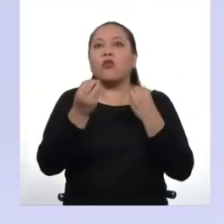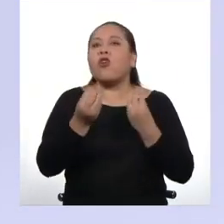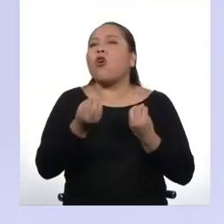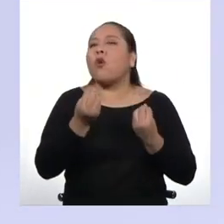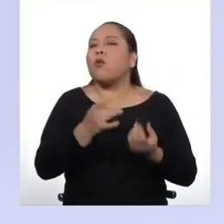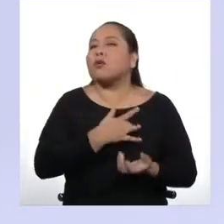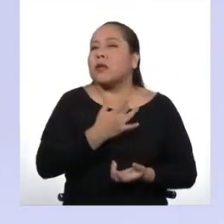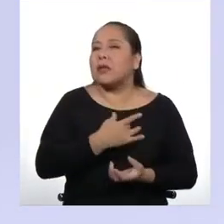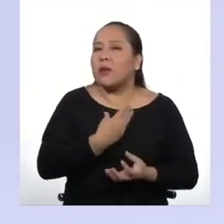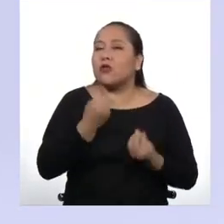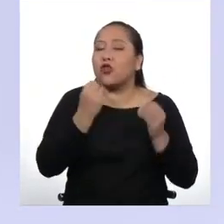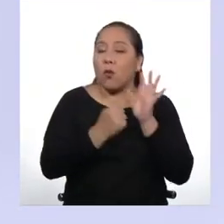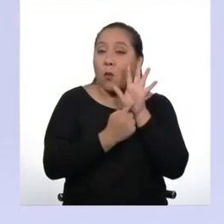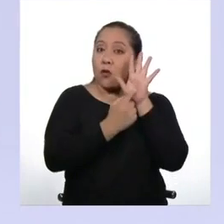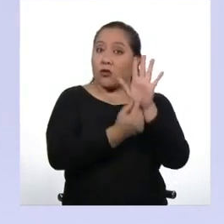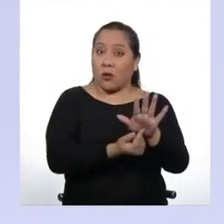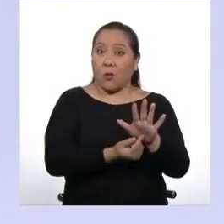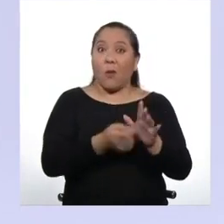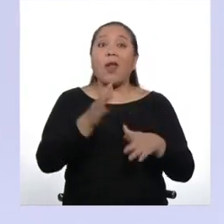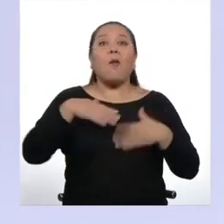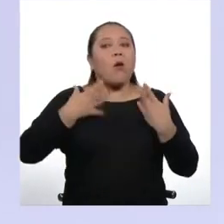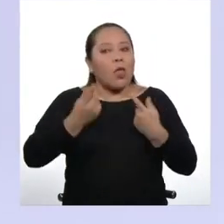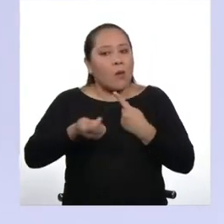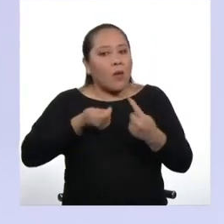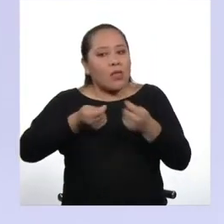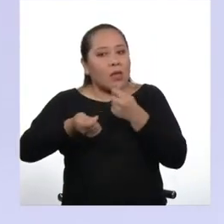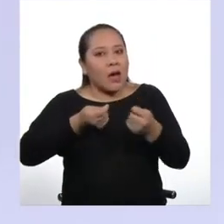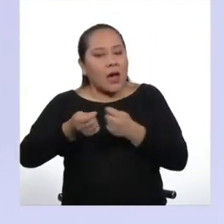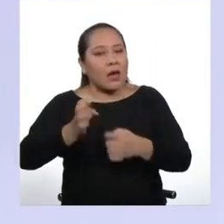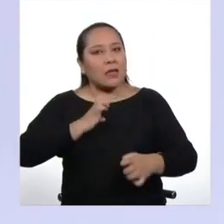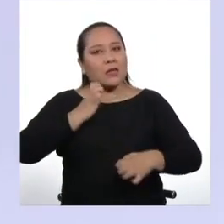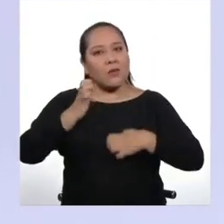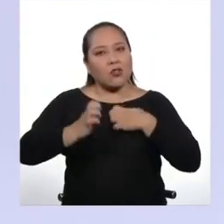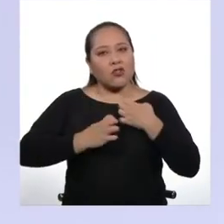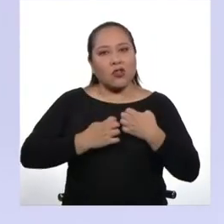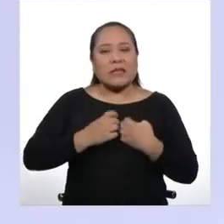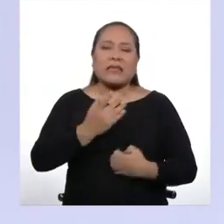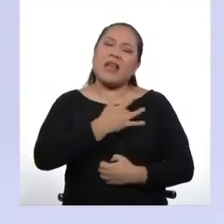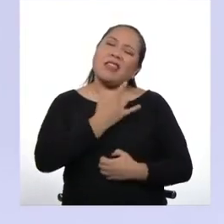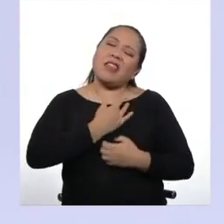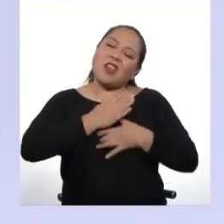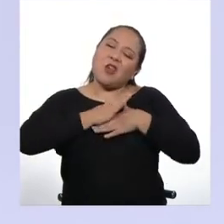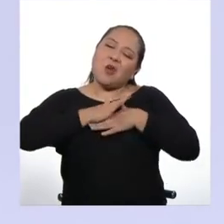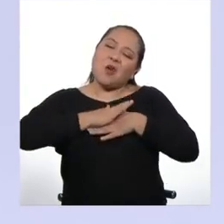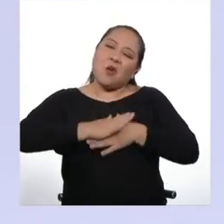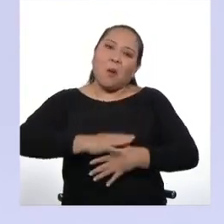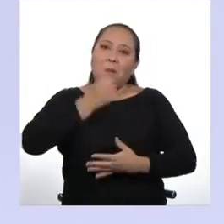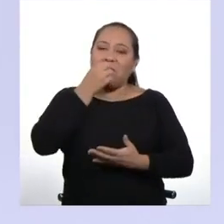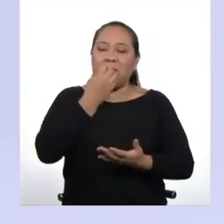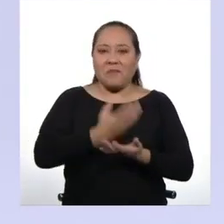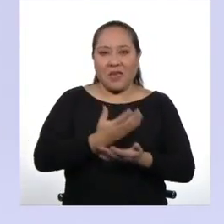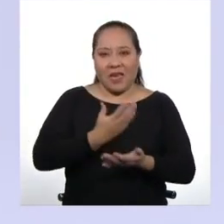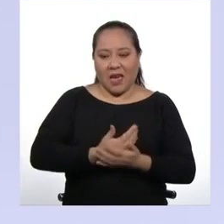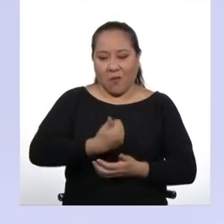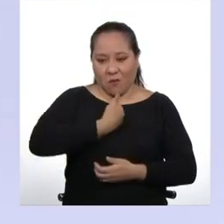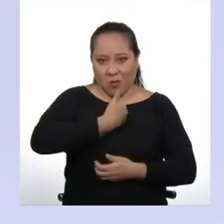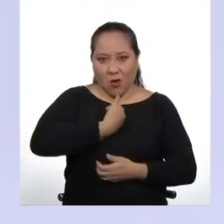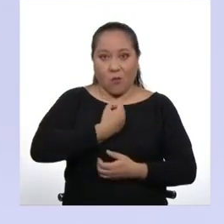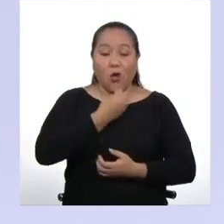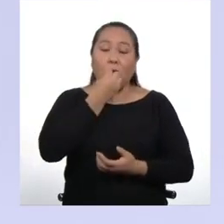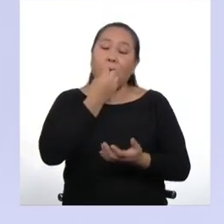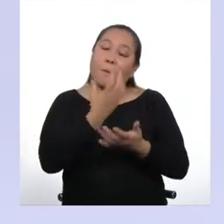lo expresamos para poder manejar nuestras emociones y así sentirnos bien con nosotros mismos y con los